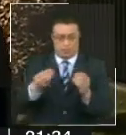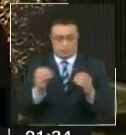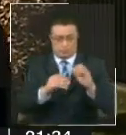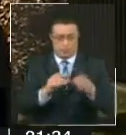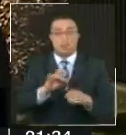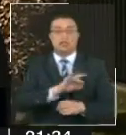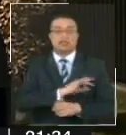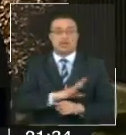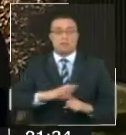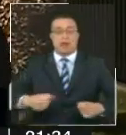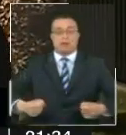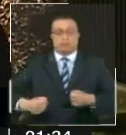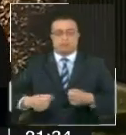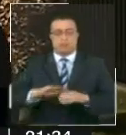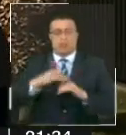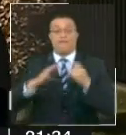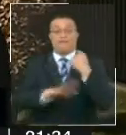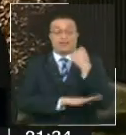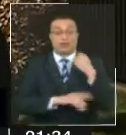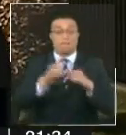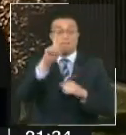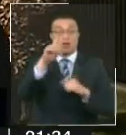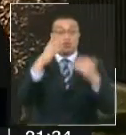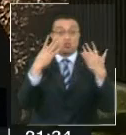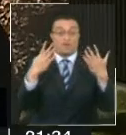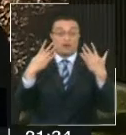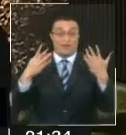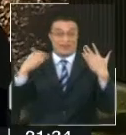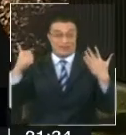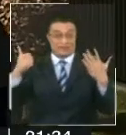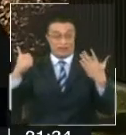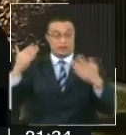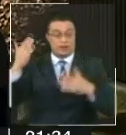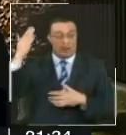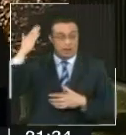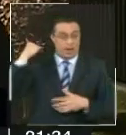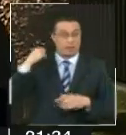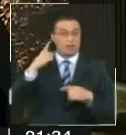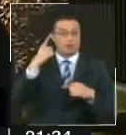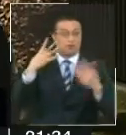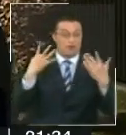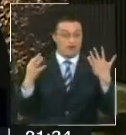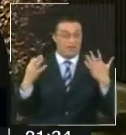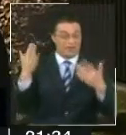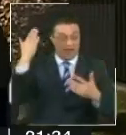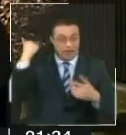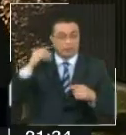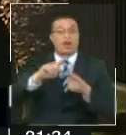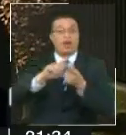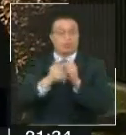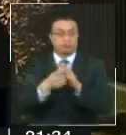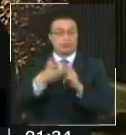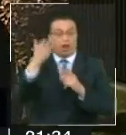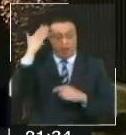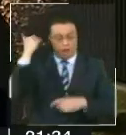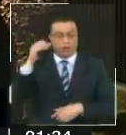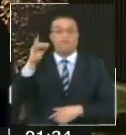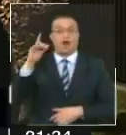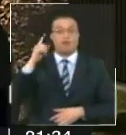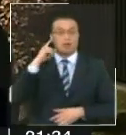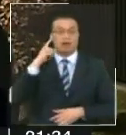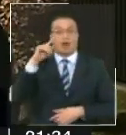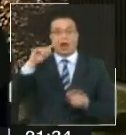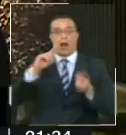posición de chile básicamente desde que en 1996 Es decir desde la década del 90 hay un cambio en la postura histórica que había tenido Bolivia